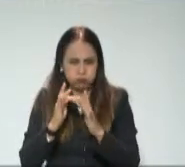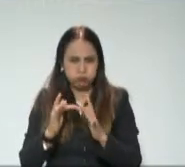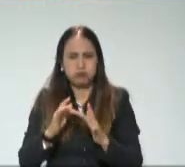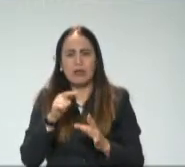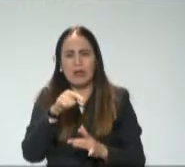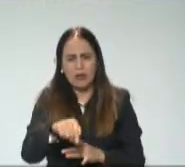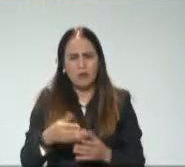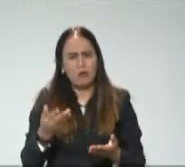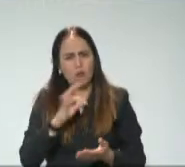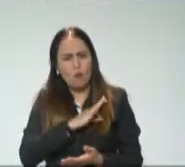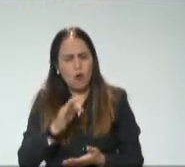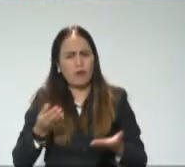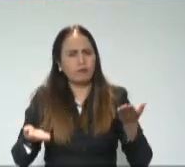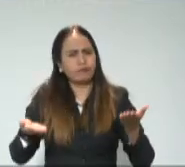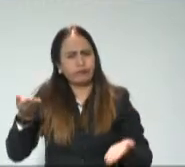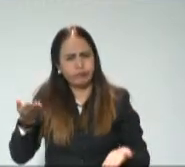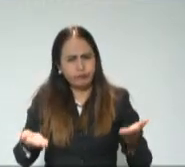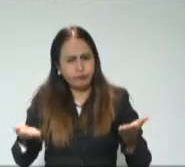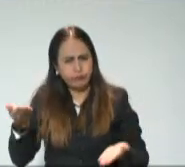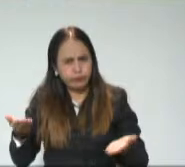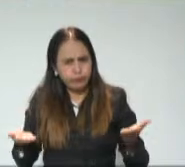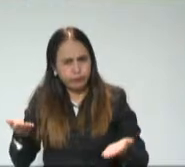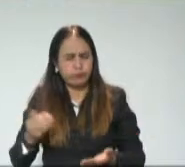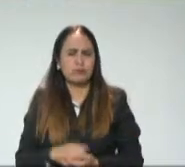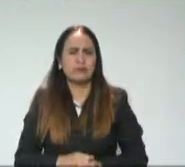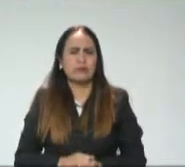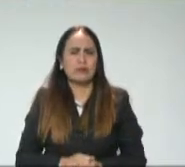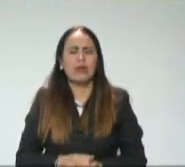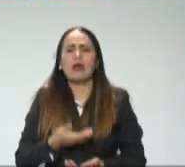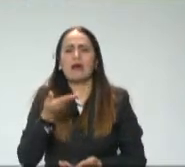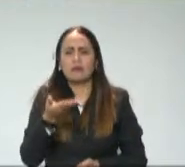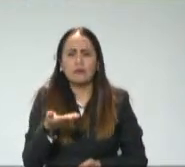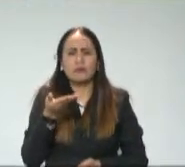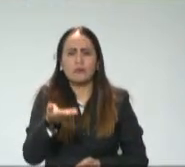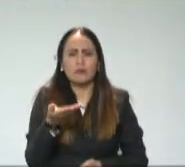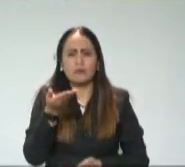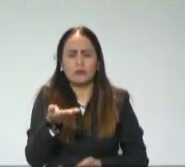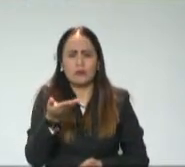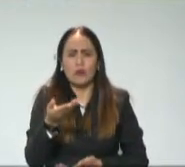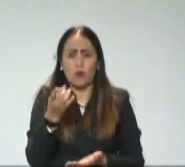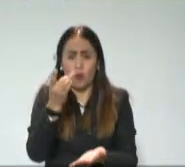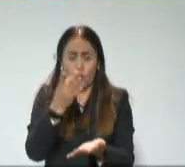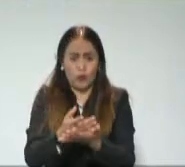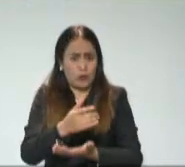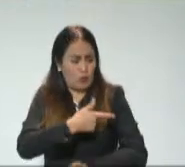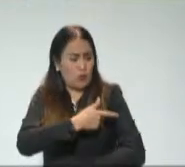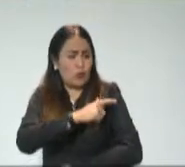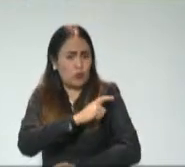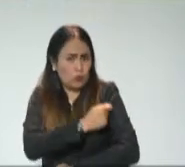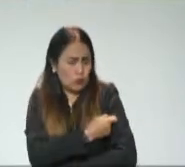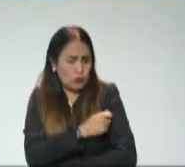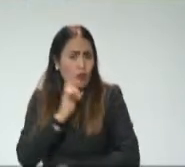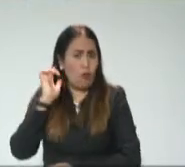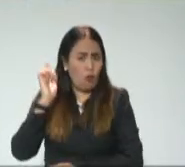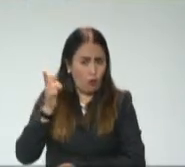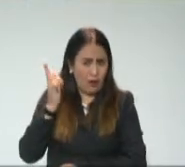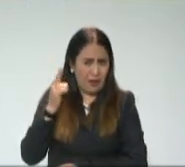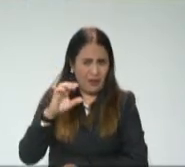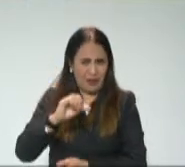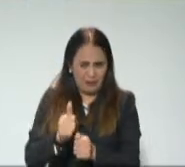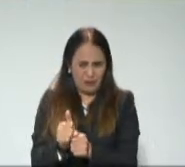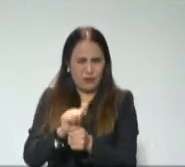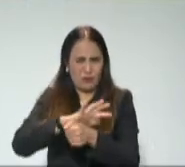logrando balances en los requerimientos en la demanda de no solo las vacunas o la eventual vacuna sino incluso de los